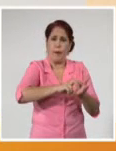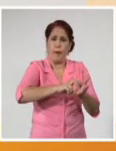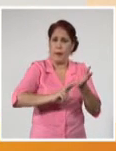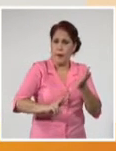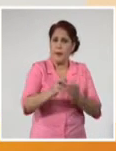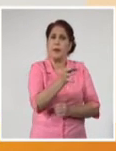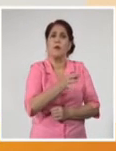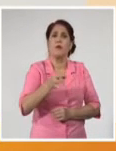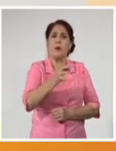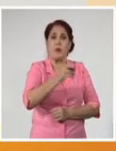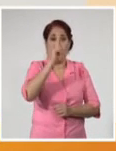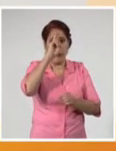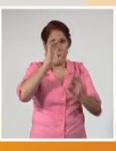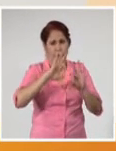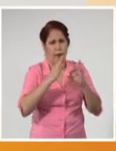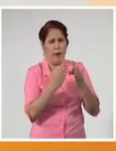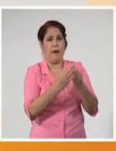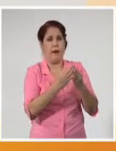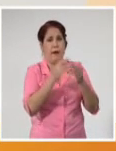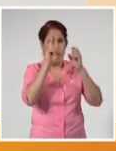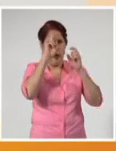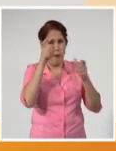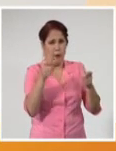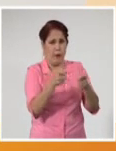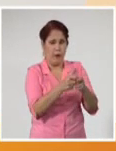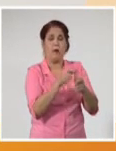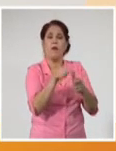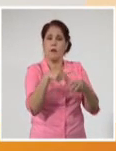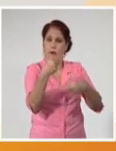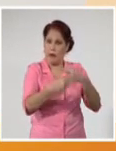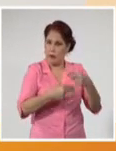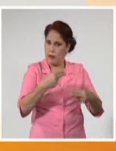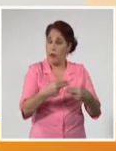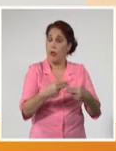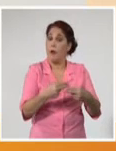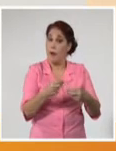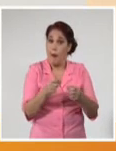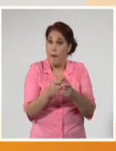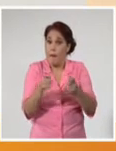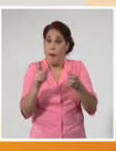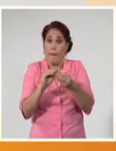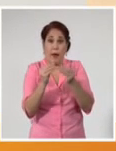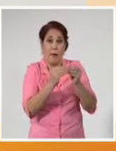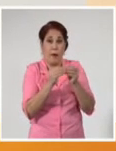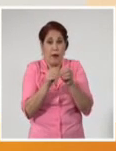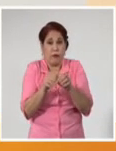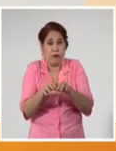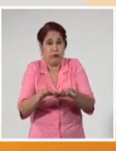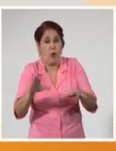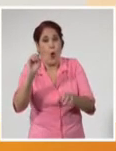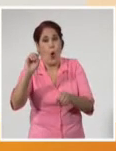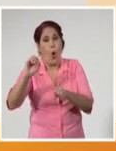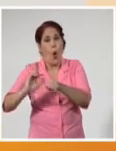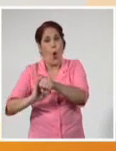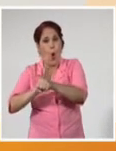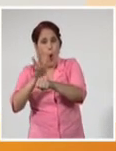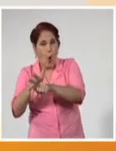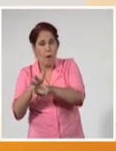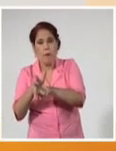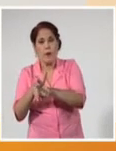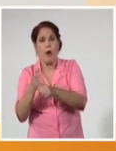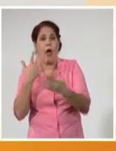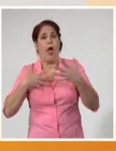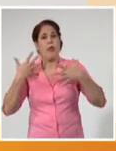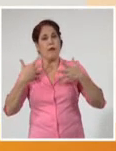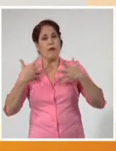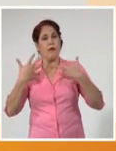país, priorizando las áreas de mayor riesgo. Teniendo en cuenta la alta transmisibilidad de la variante Omicron, no se realizarán